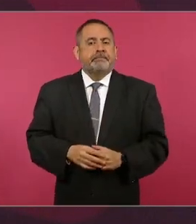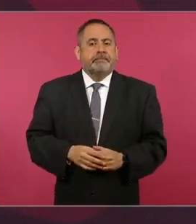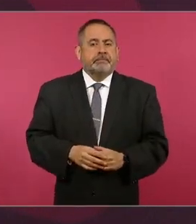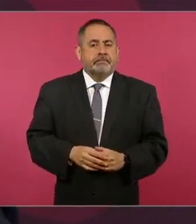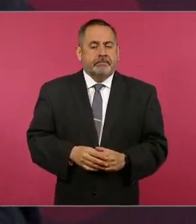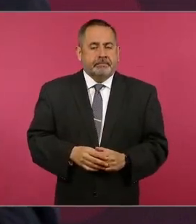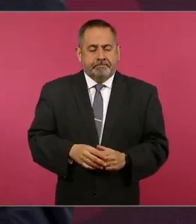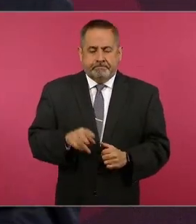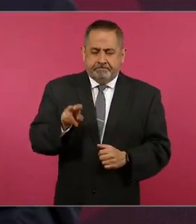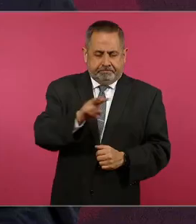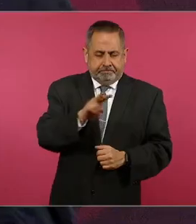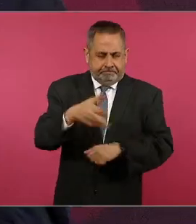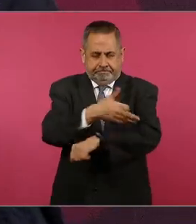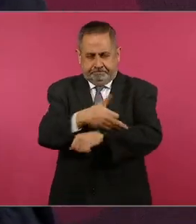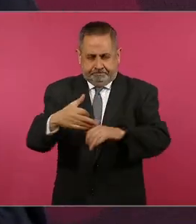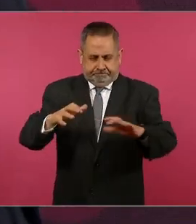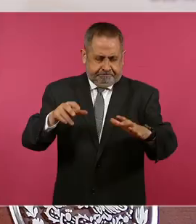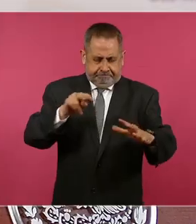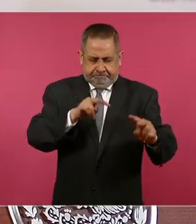interpretarlo bien